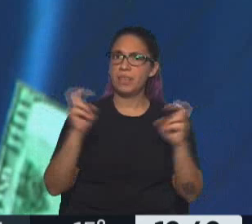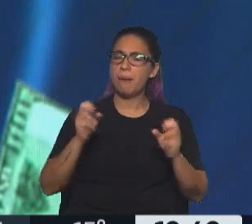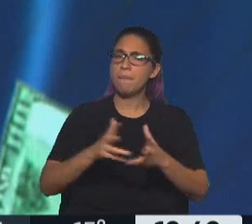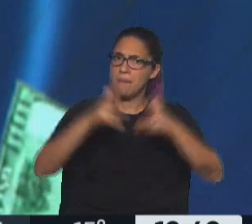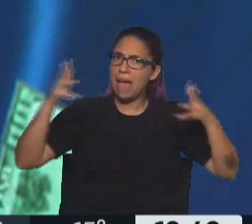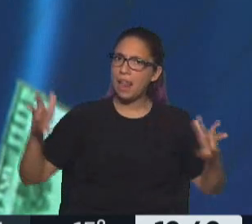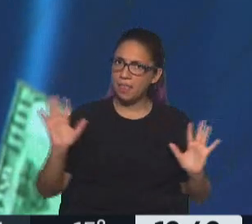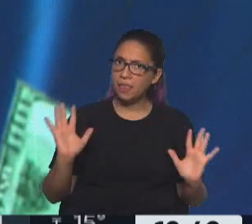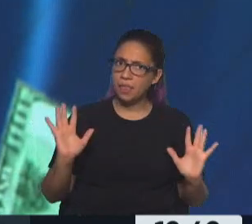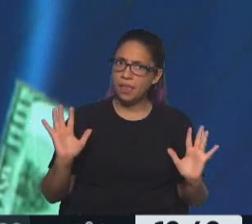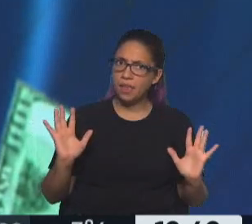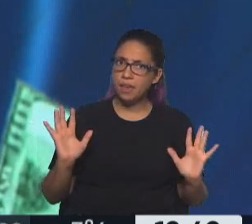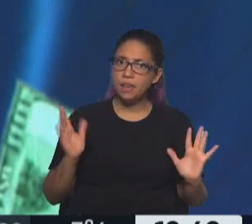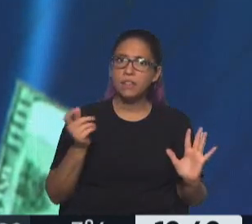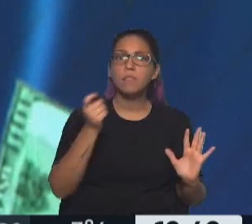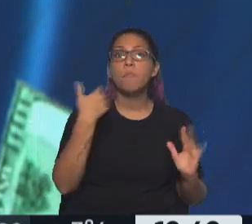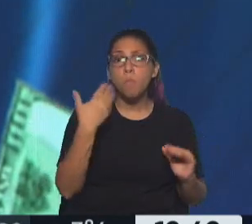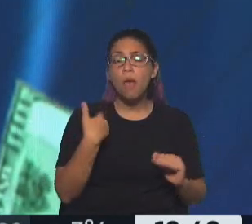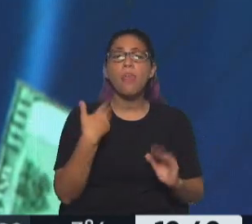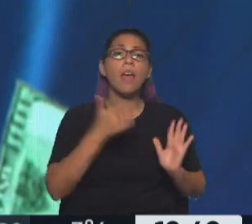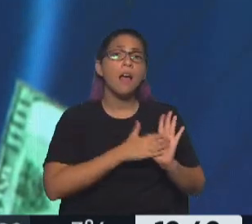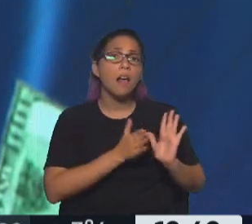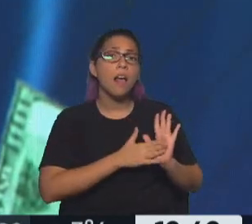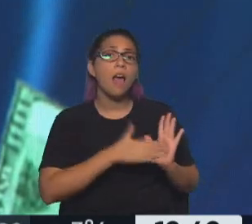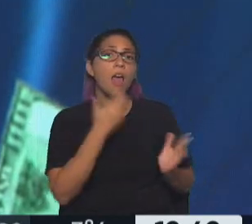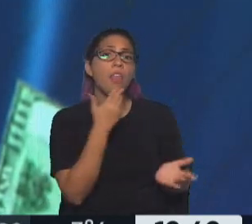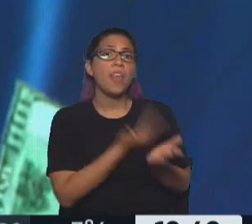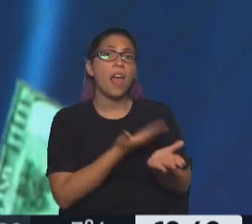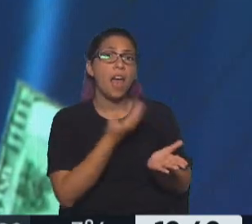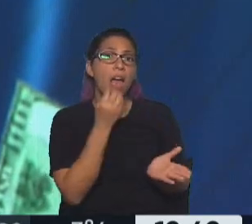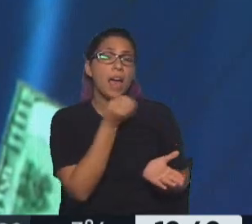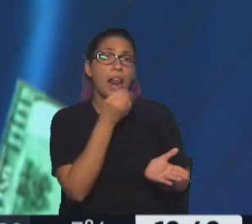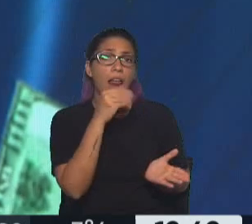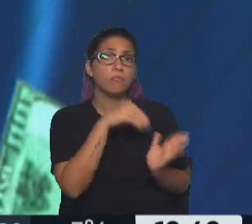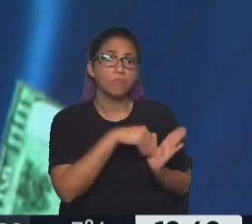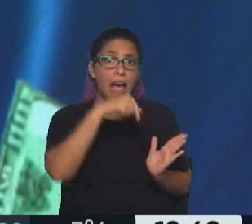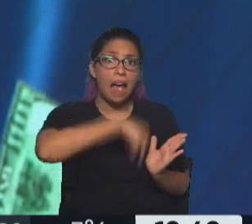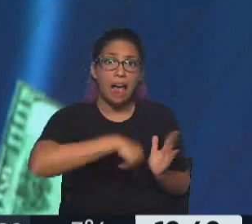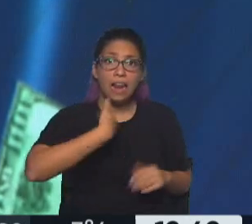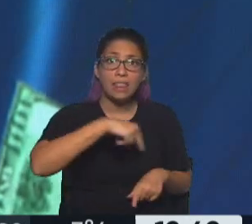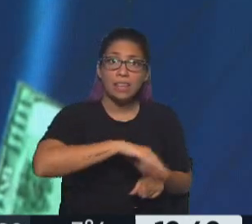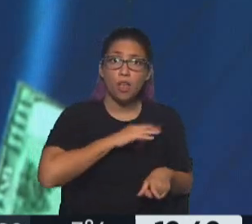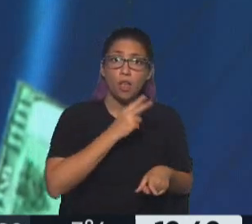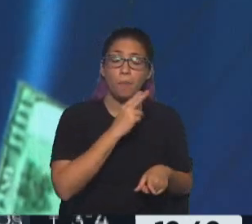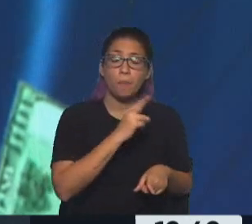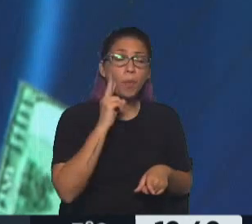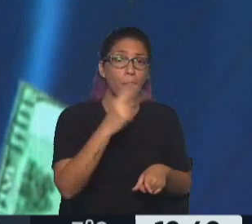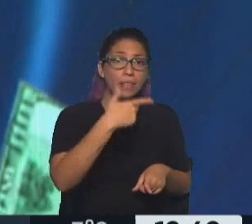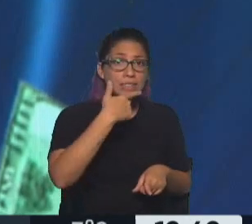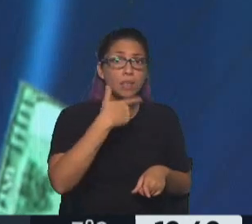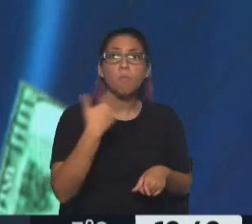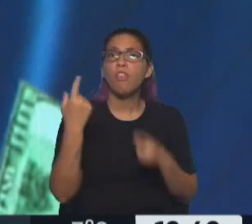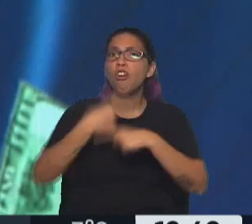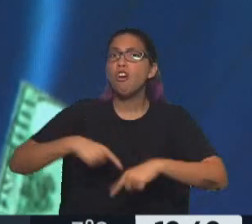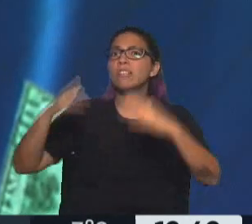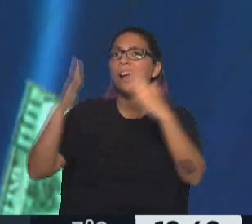Podría ser que, a pesar del blanqueo que existió en el 2017, todavía existan bienes, inmuebles